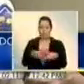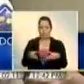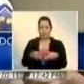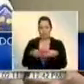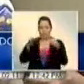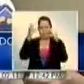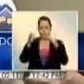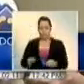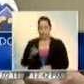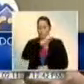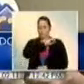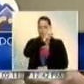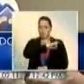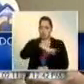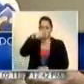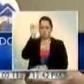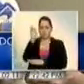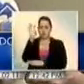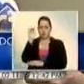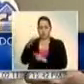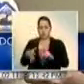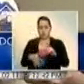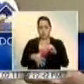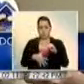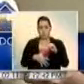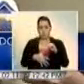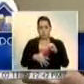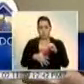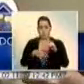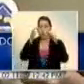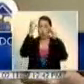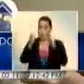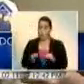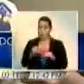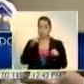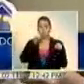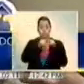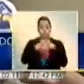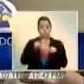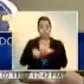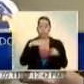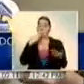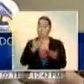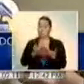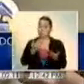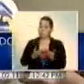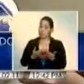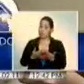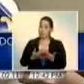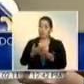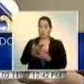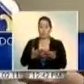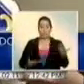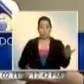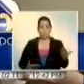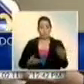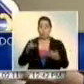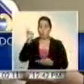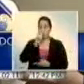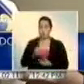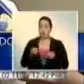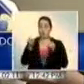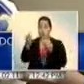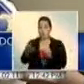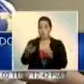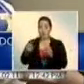reunirnos formalmente con la directiva del Parlamento Latinoamericano para hacer el justo reclamo ante esto y para que la propuesta del grupo venezolano que vaya